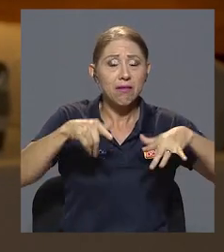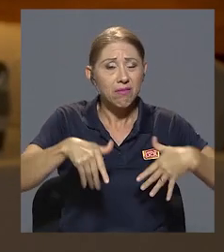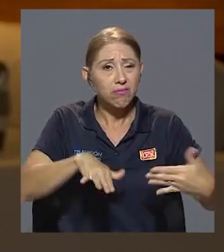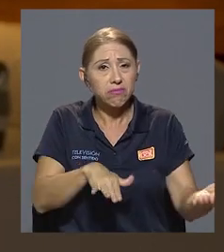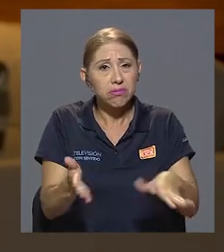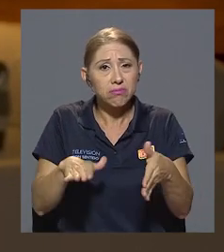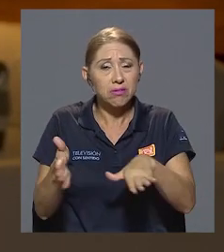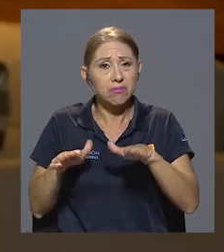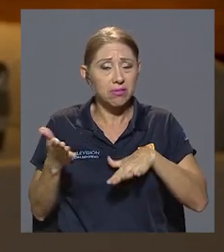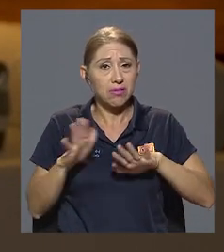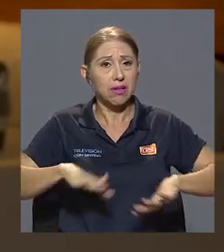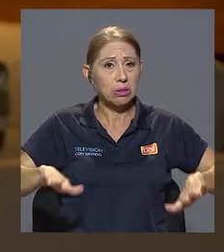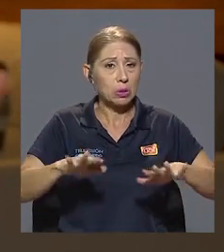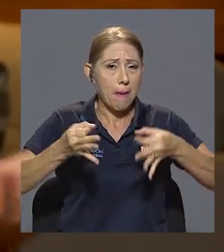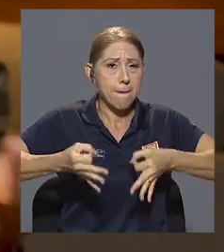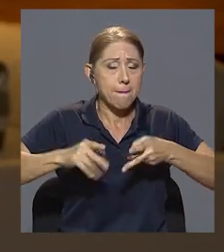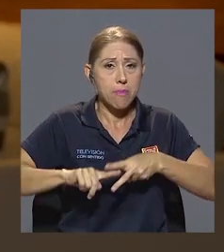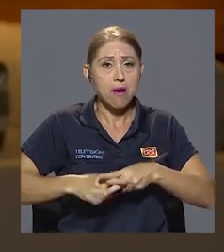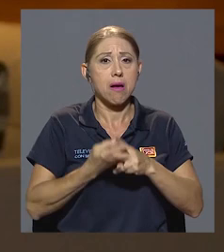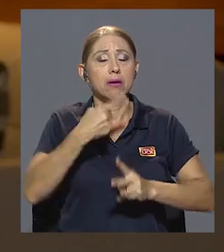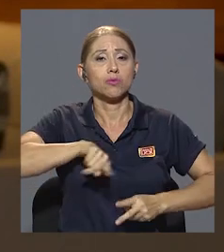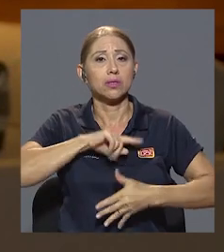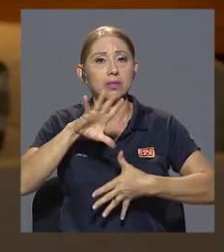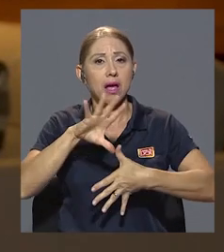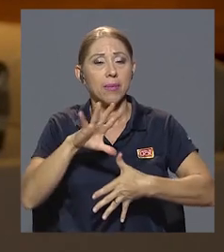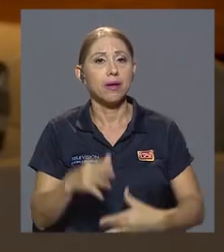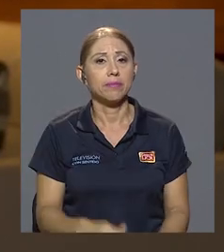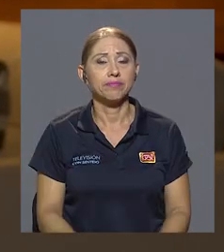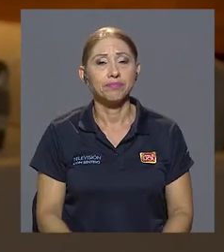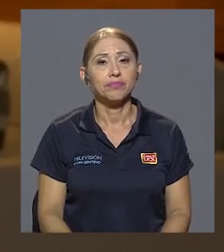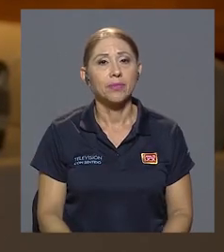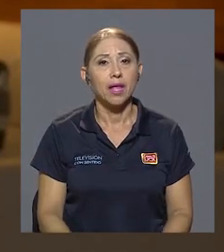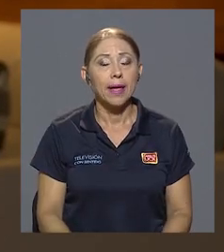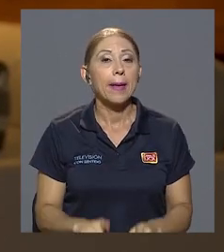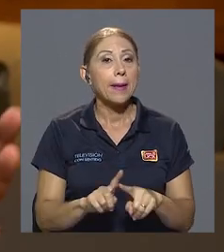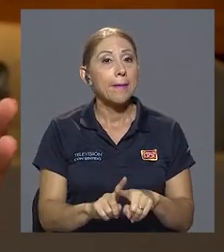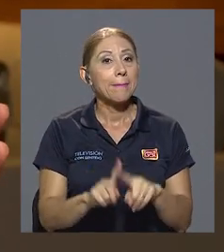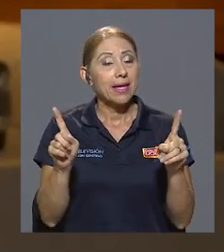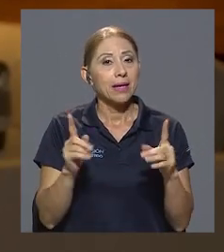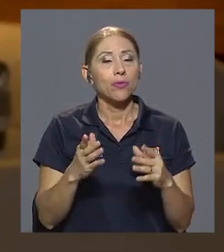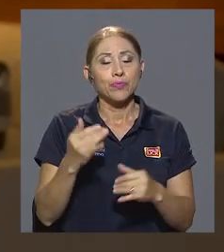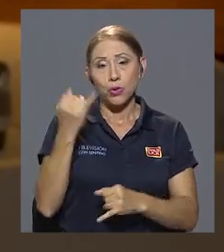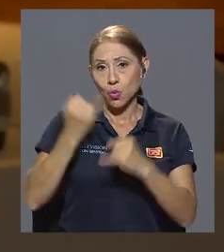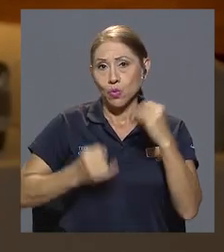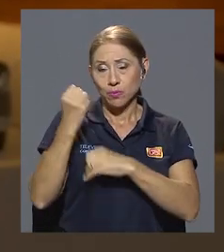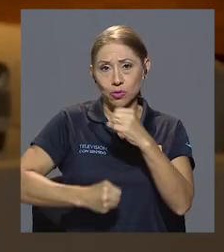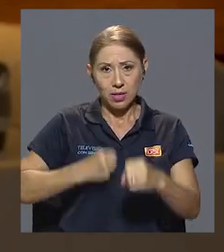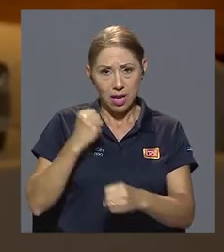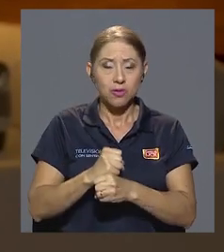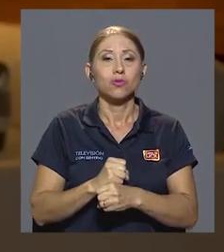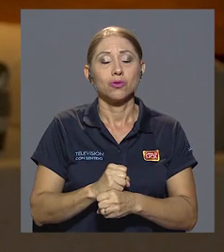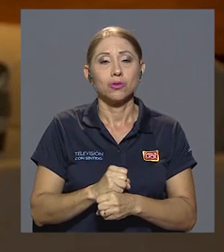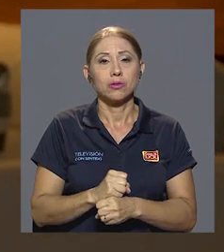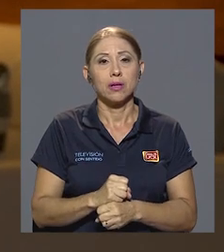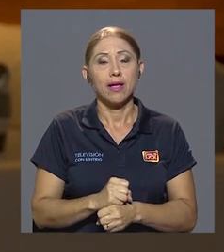originarios de la américa nuestra no pero en los últimos años